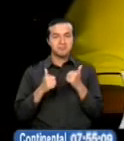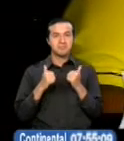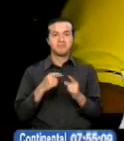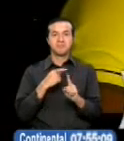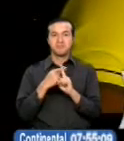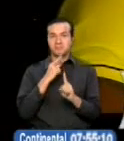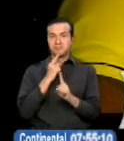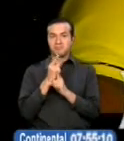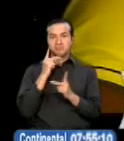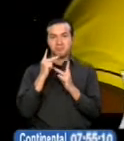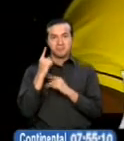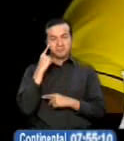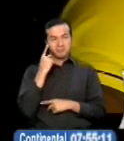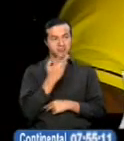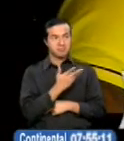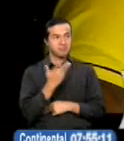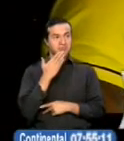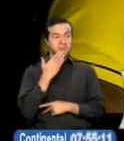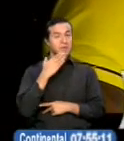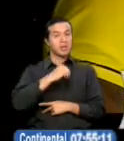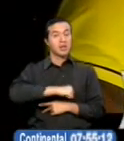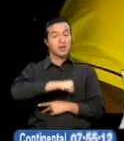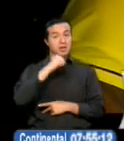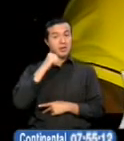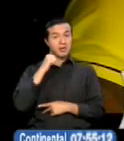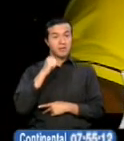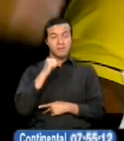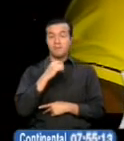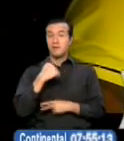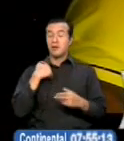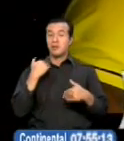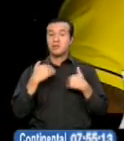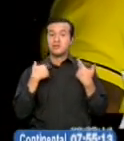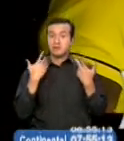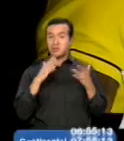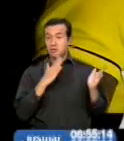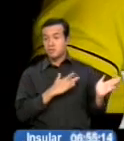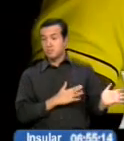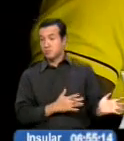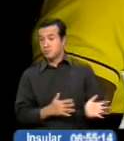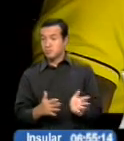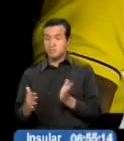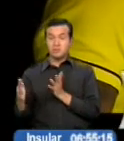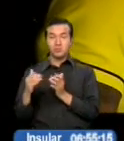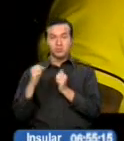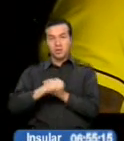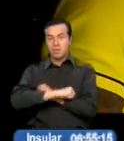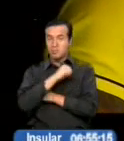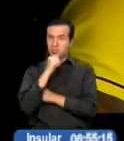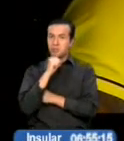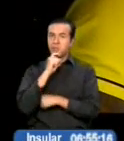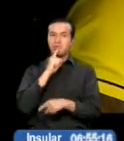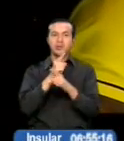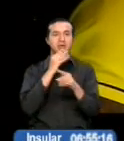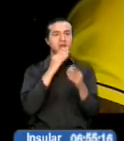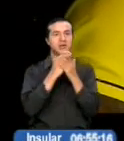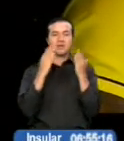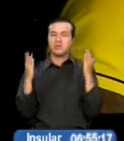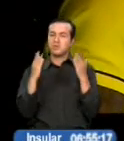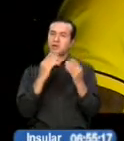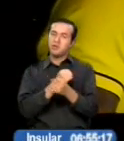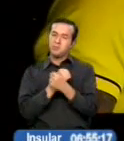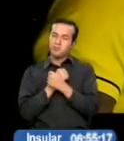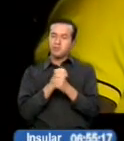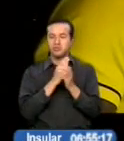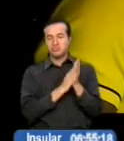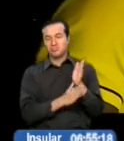dé la posibilidad de conseguir el campeonato. Felizmente se nos dio y simplemente agradecerle a la gente por todo el cariño brindado durante